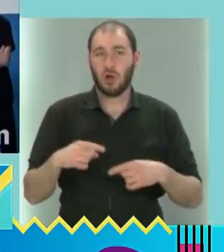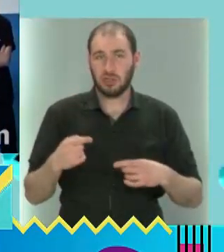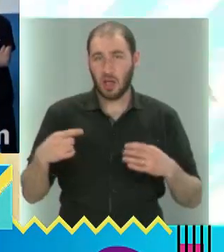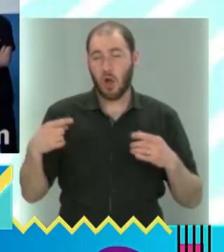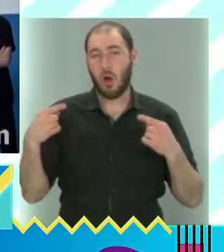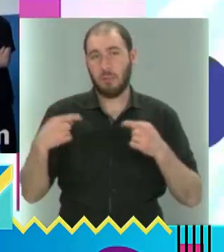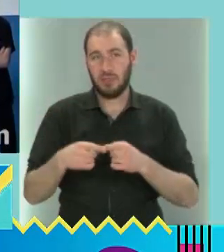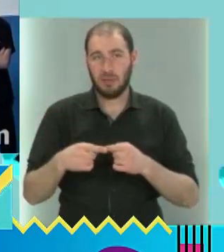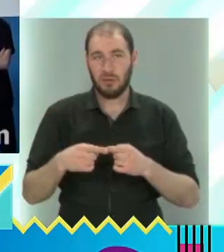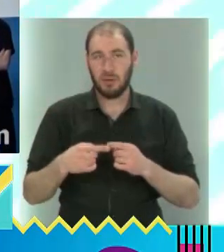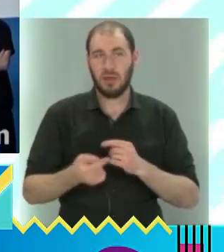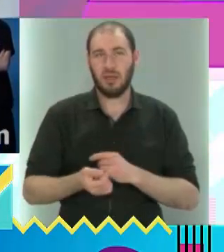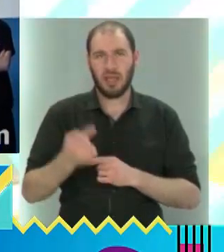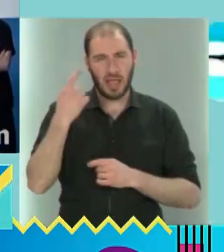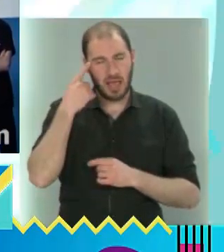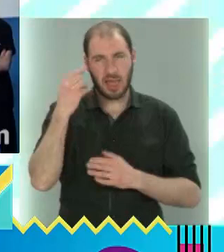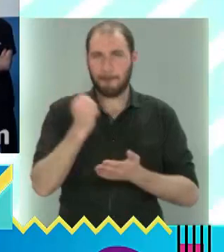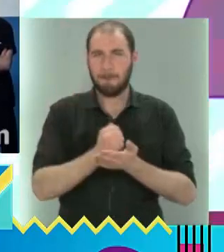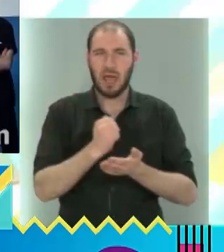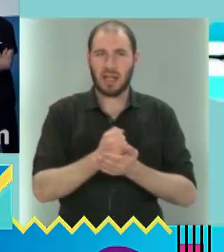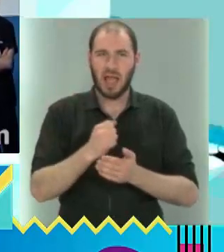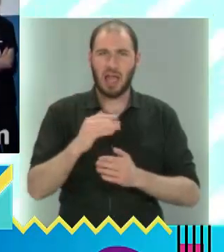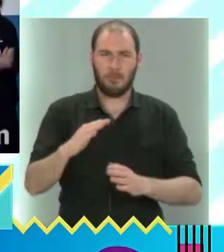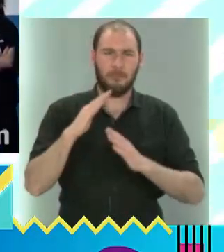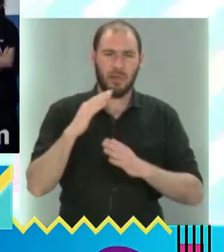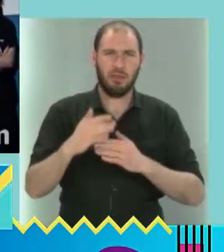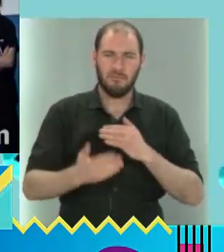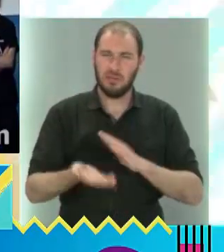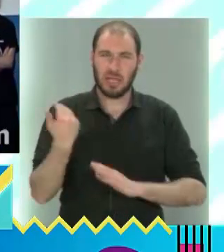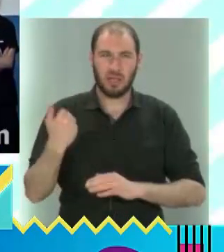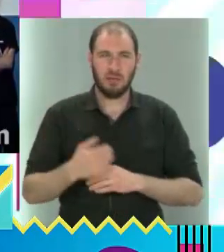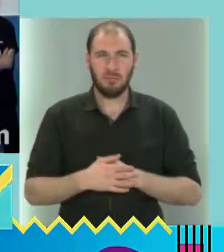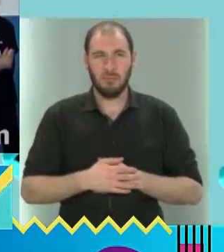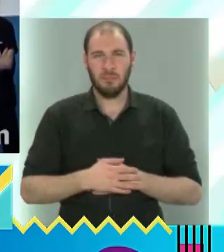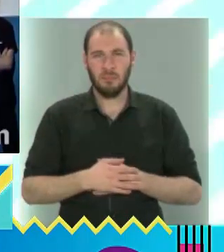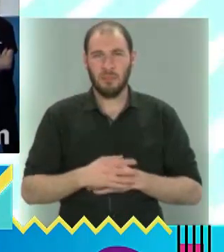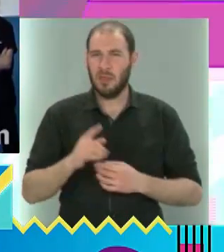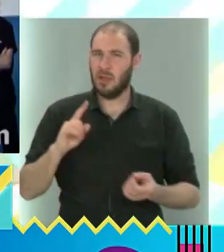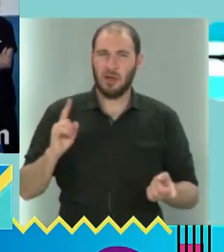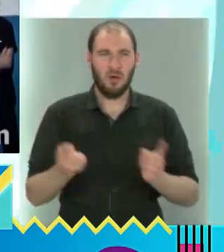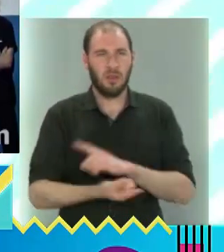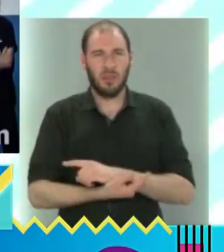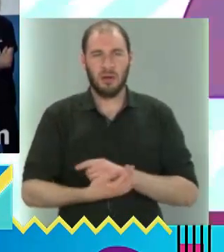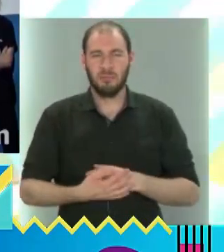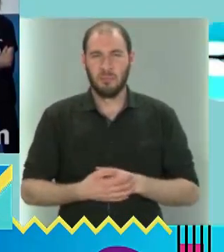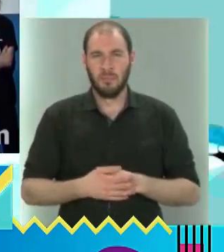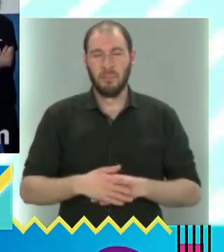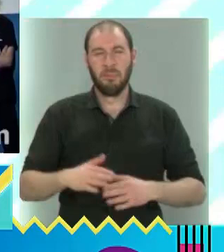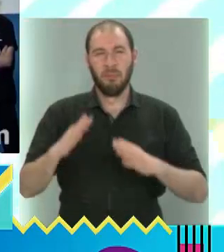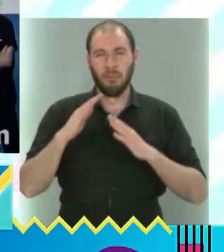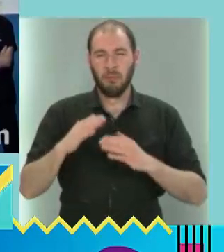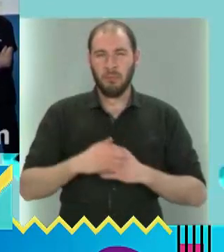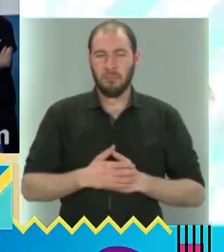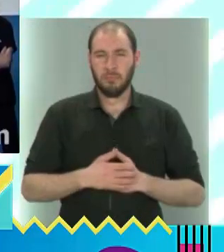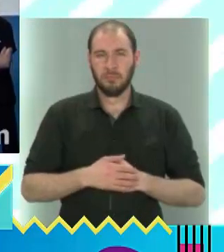buscamos, de sacar el estigma eso de las artes marciales. Es todo lo contrario. Las Bien. Artes